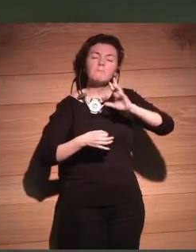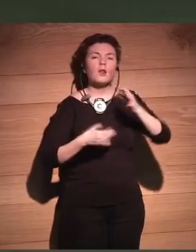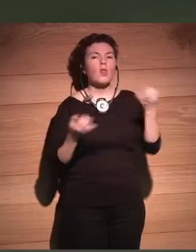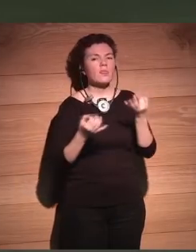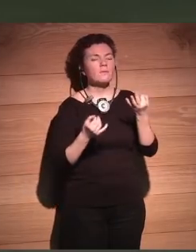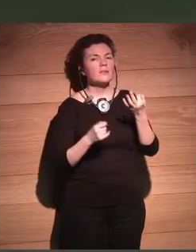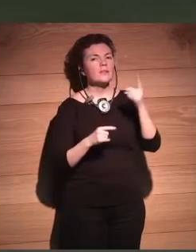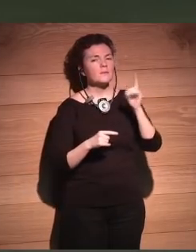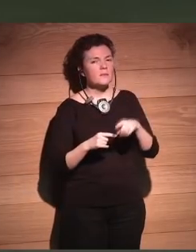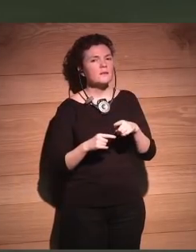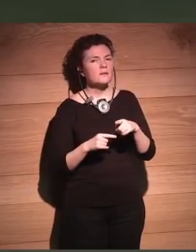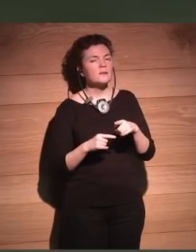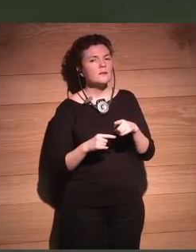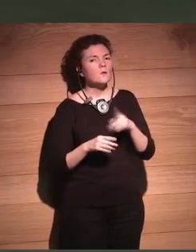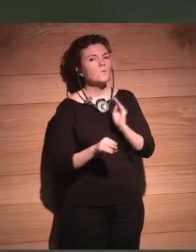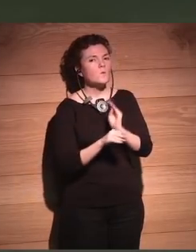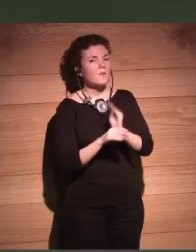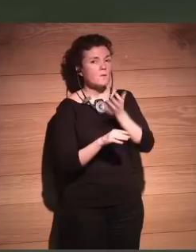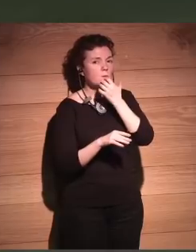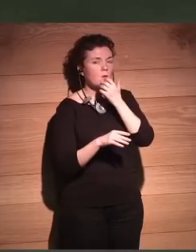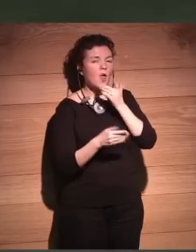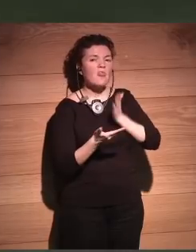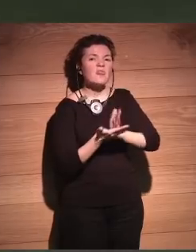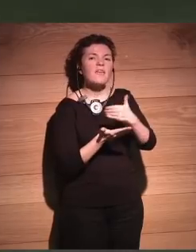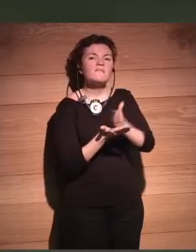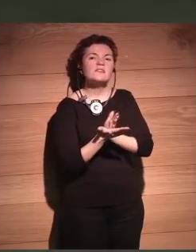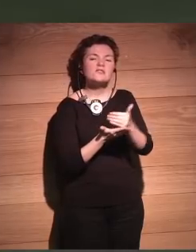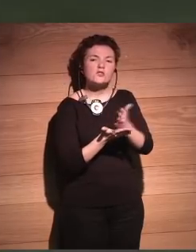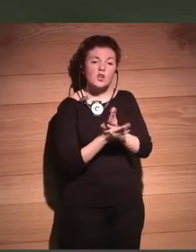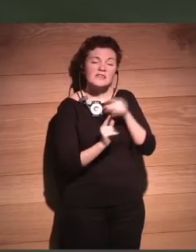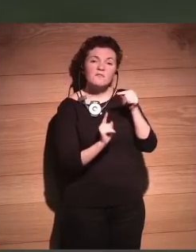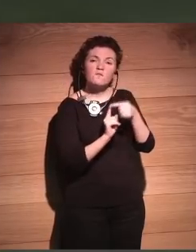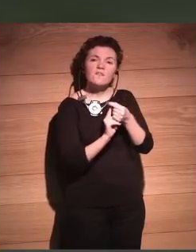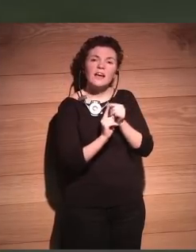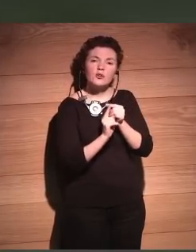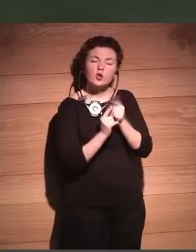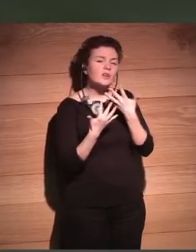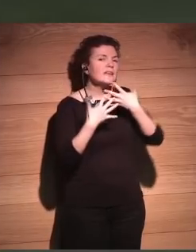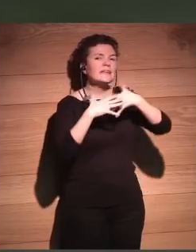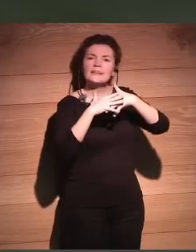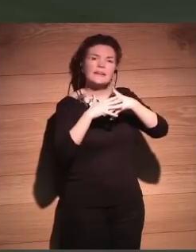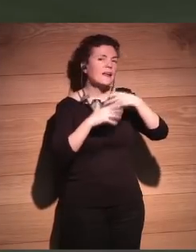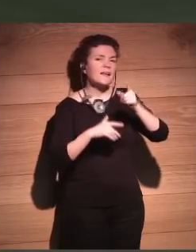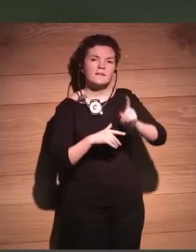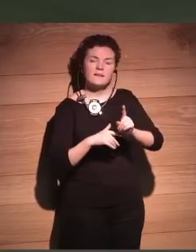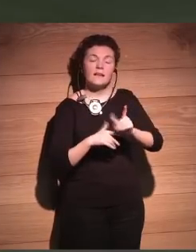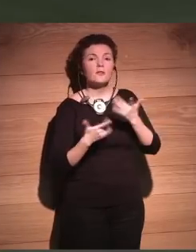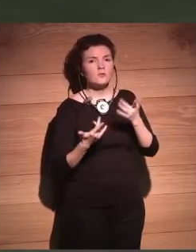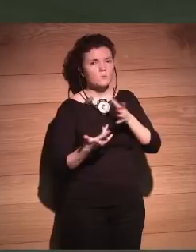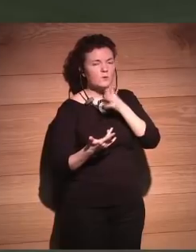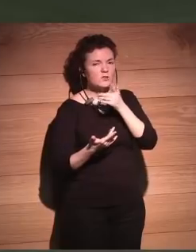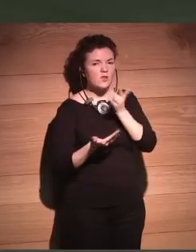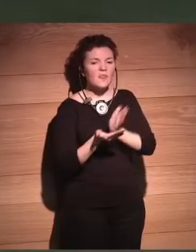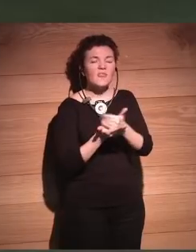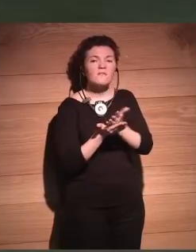hay que tener cuidado, por ejemplo, con la división. Este vector no se integra, con lo cual la